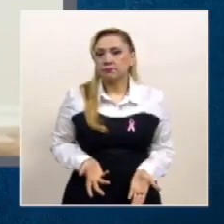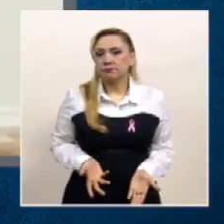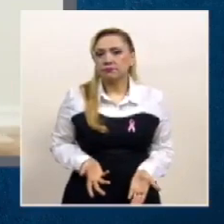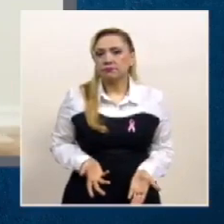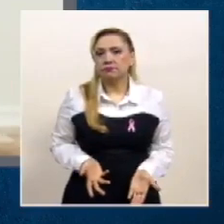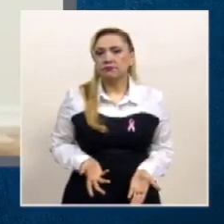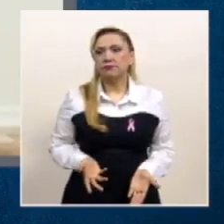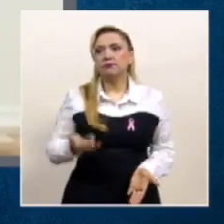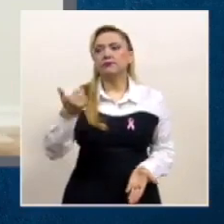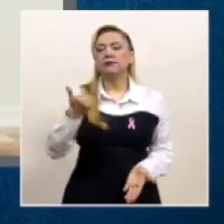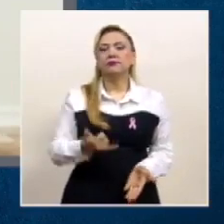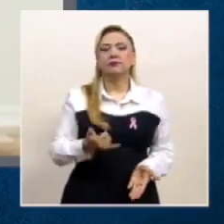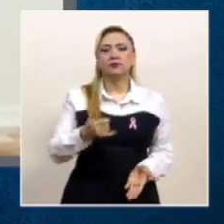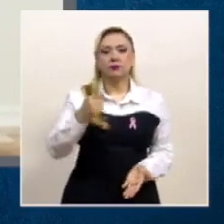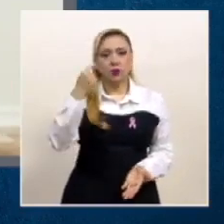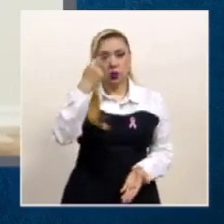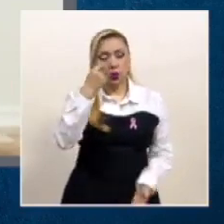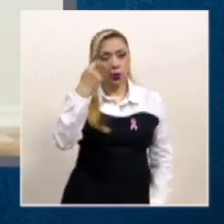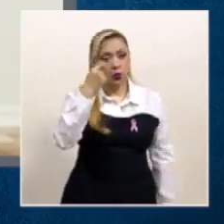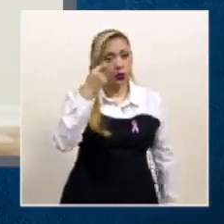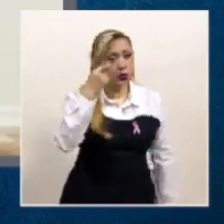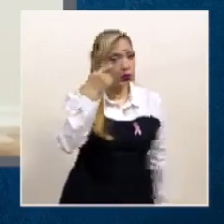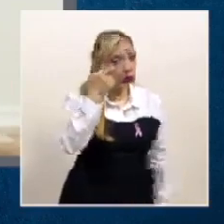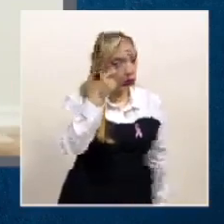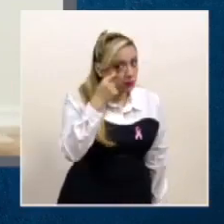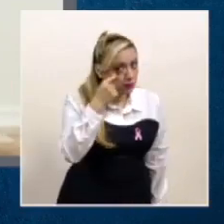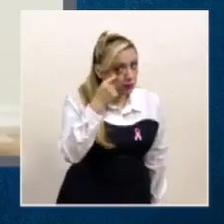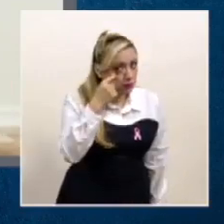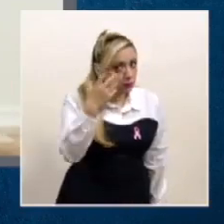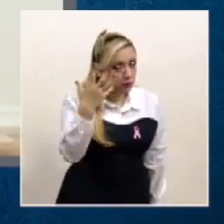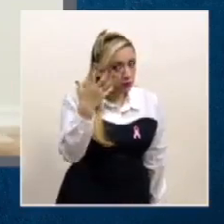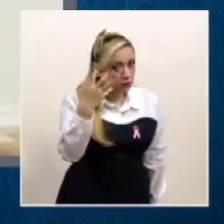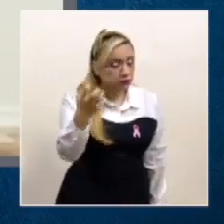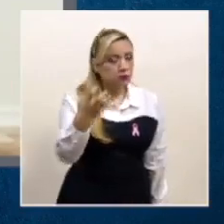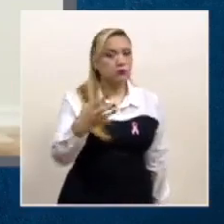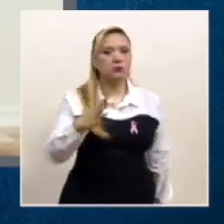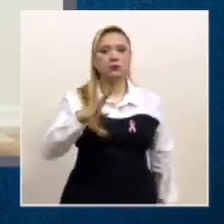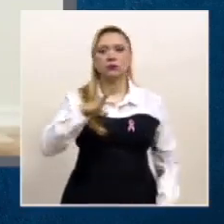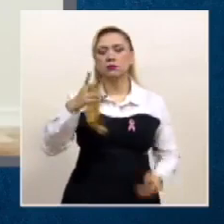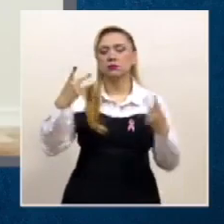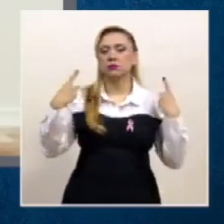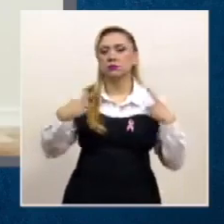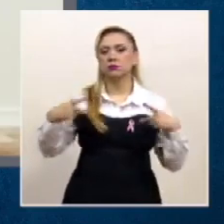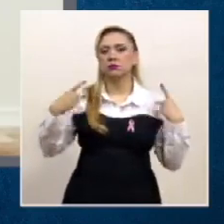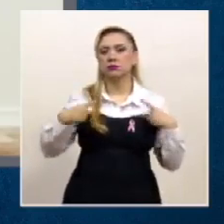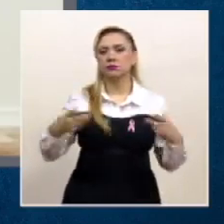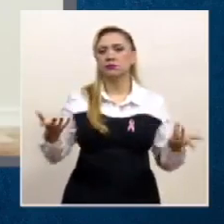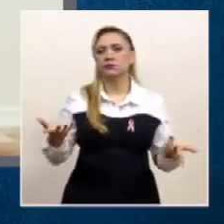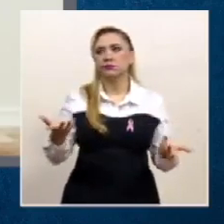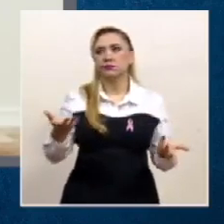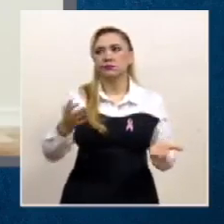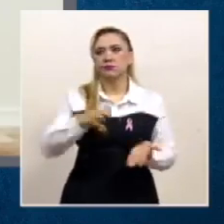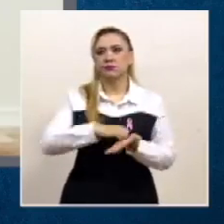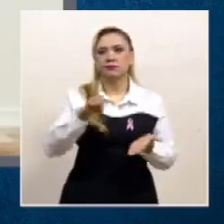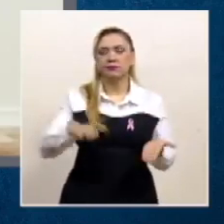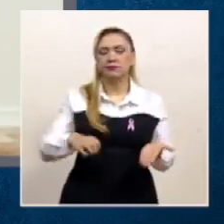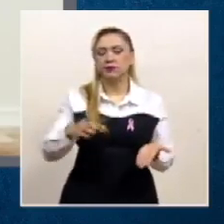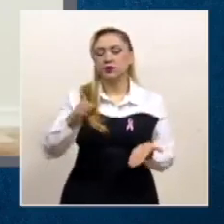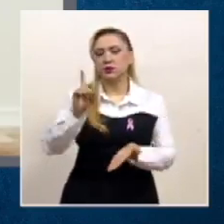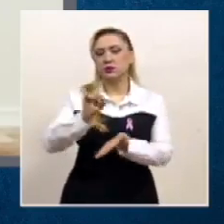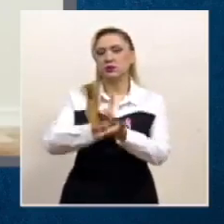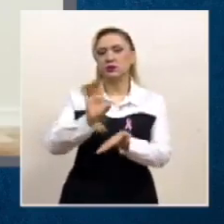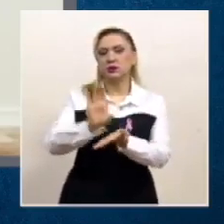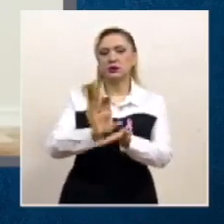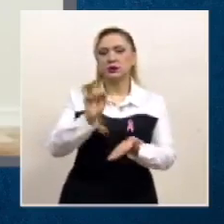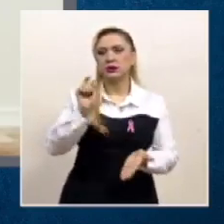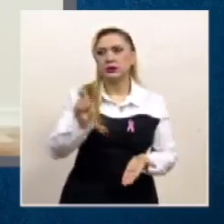la lectura del iris, pues no se tiene en cuenta la gran diversidad de personas, incluidas personas con discapacidad que